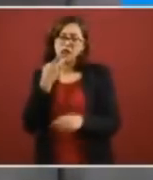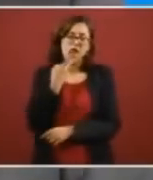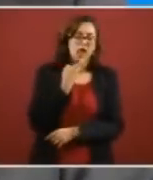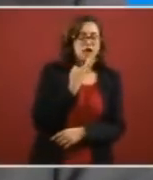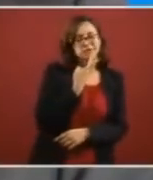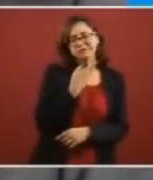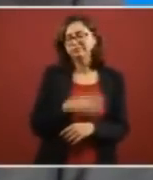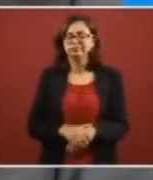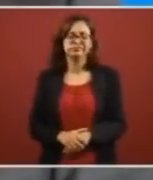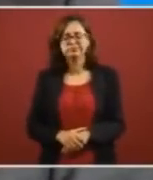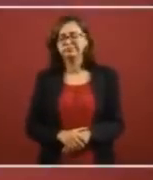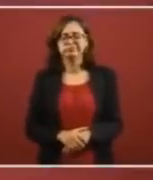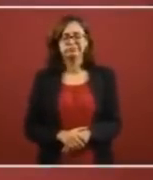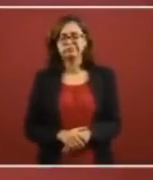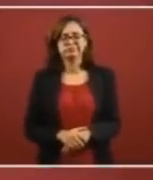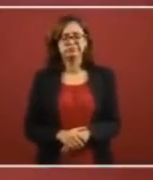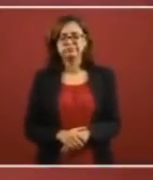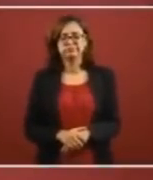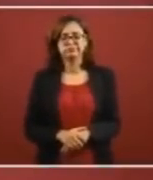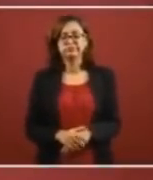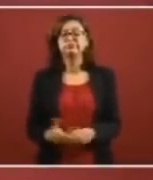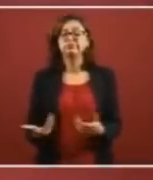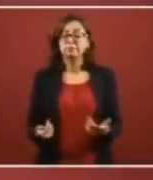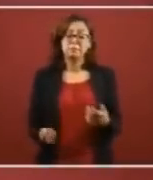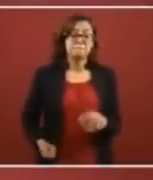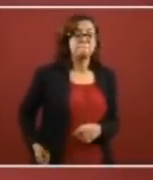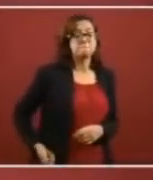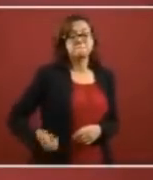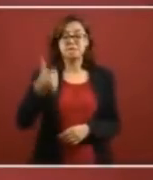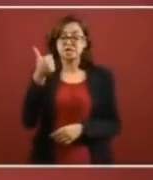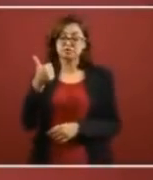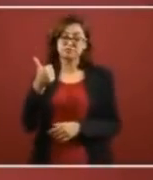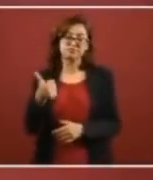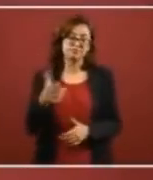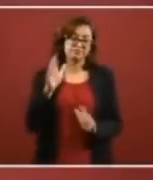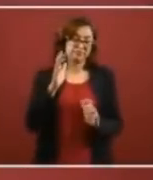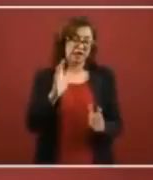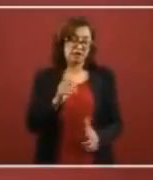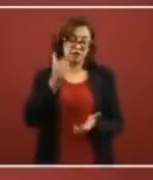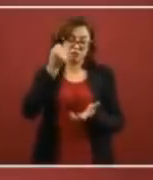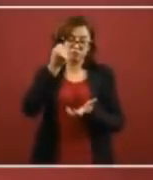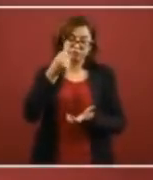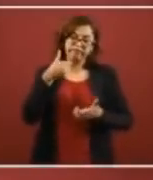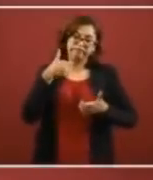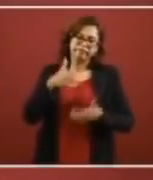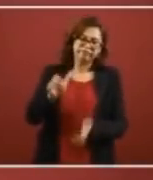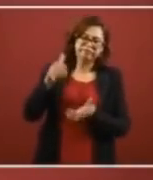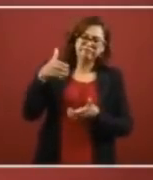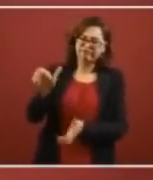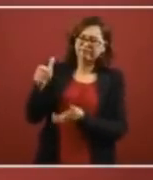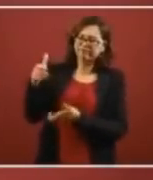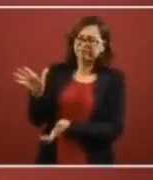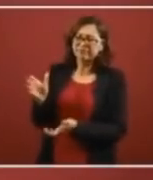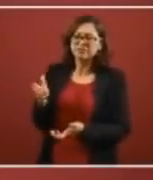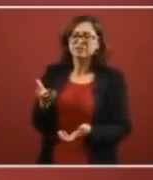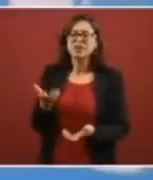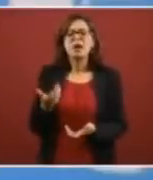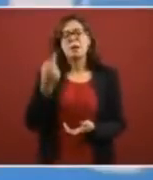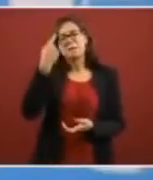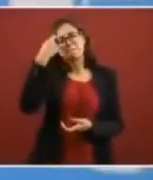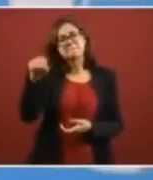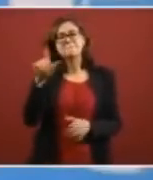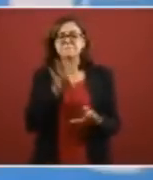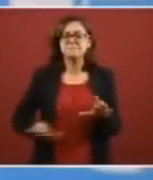Estamos destinando como nunca recursos, presupuesto para